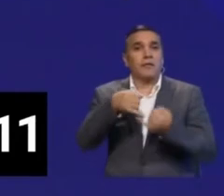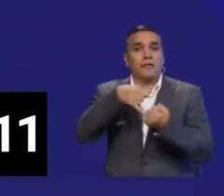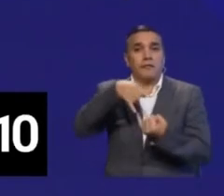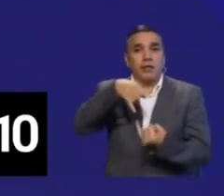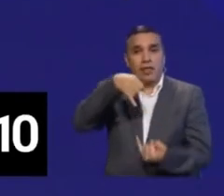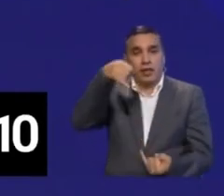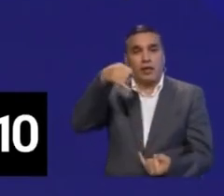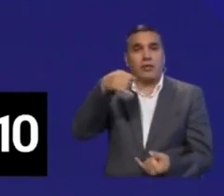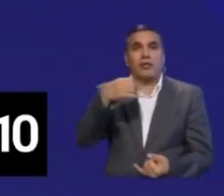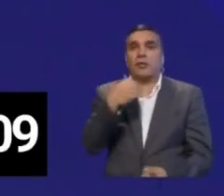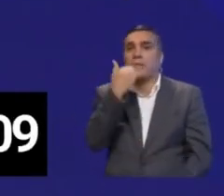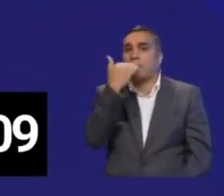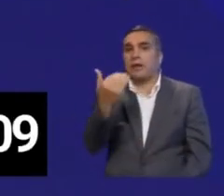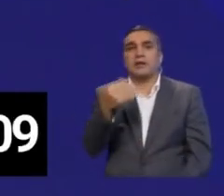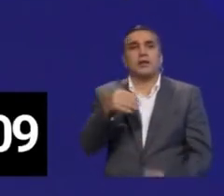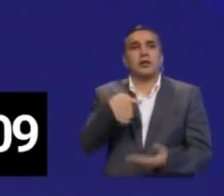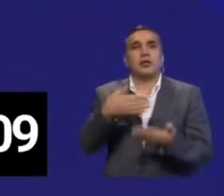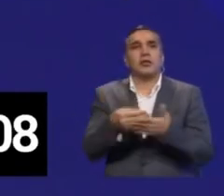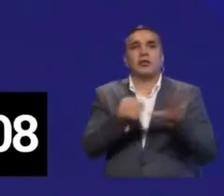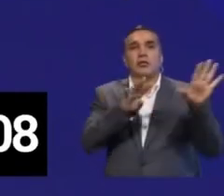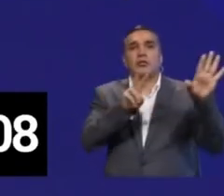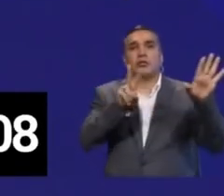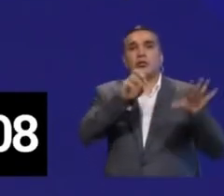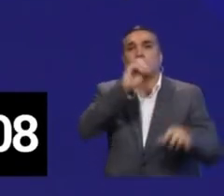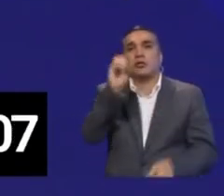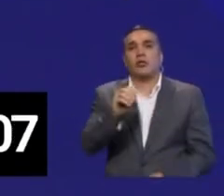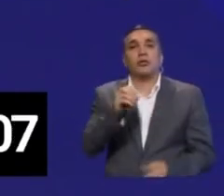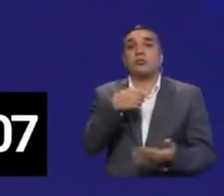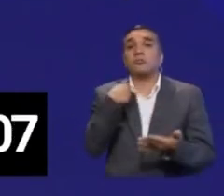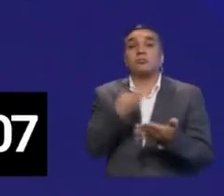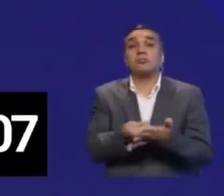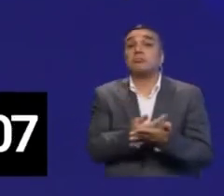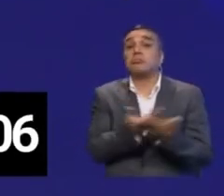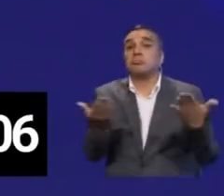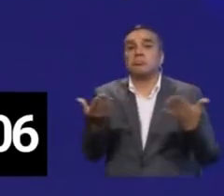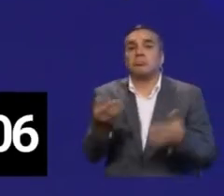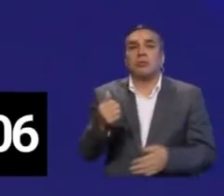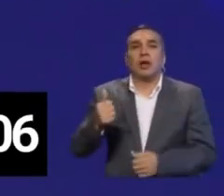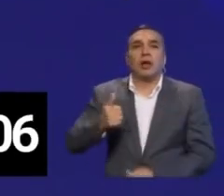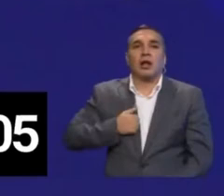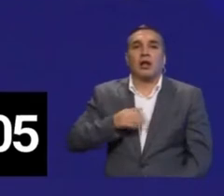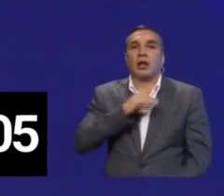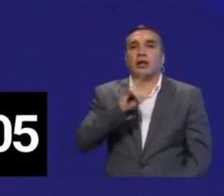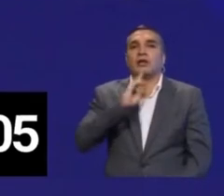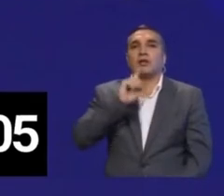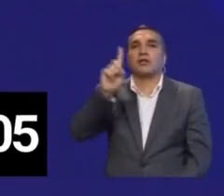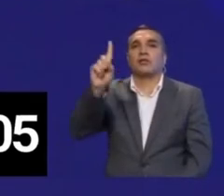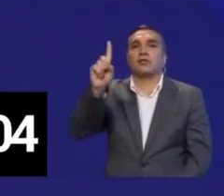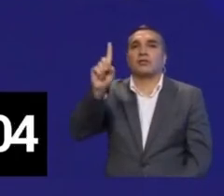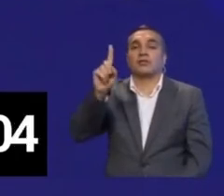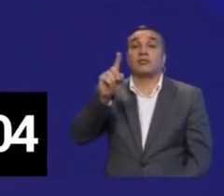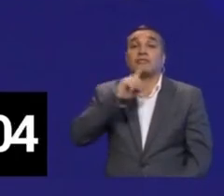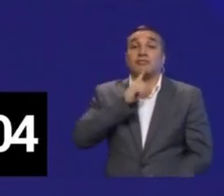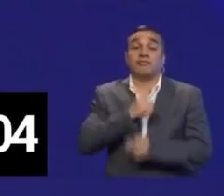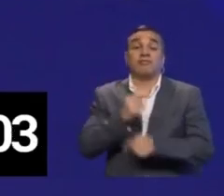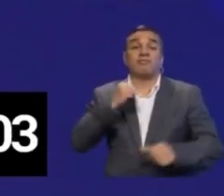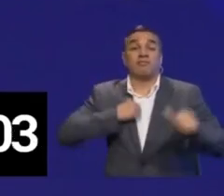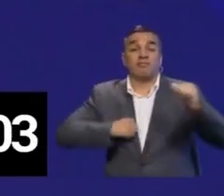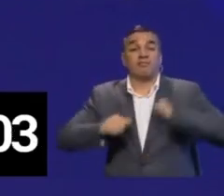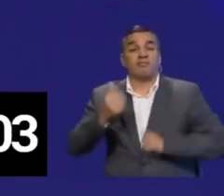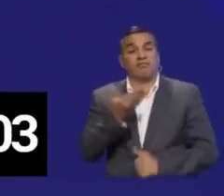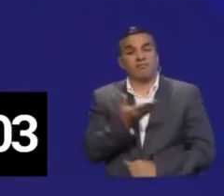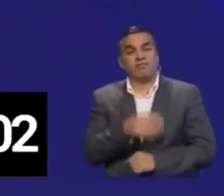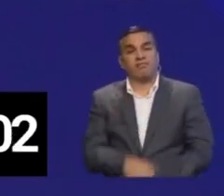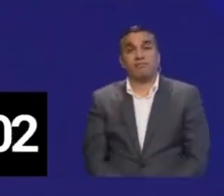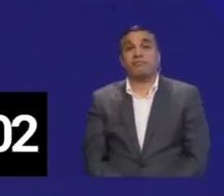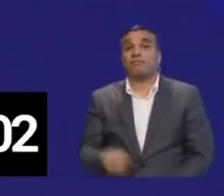unas pizzas, unos fideos, el 97% proviene del Canadá y Estados Unidos. Tristeza nos genera aquello.